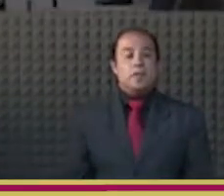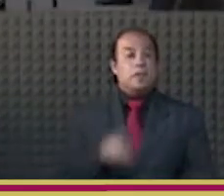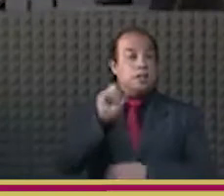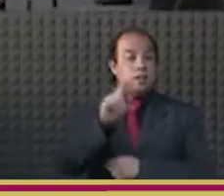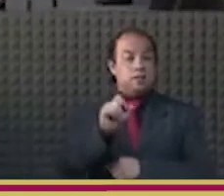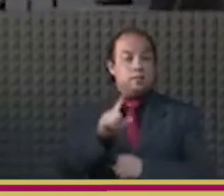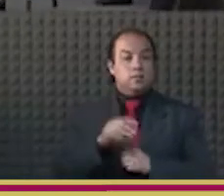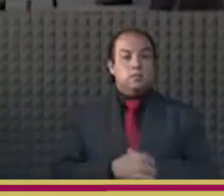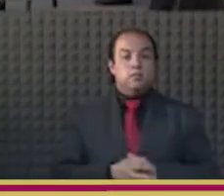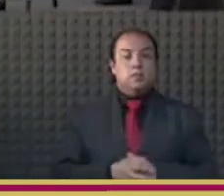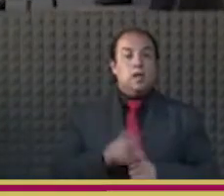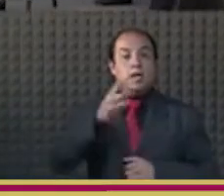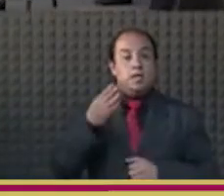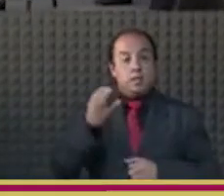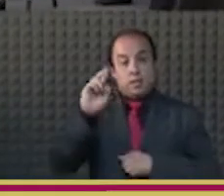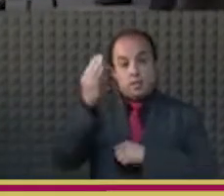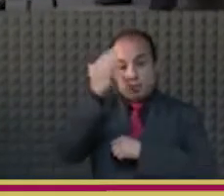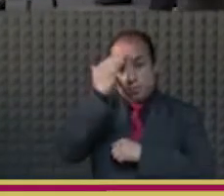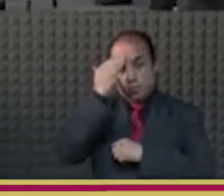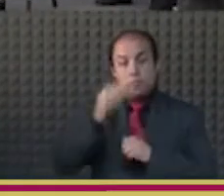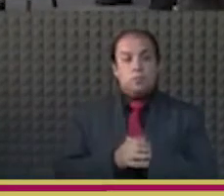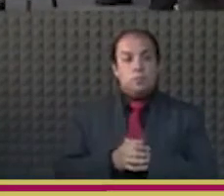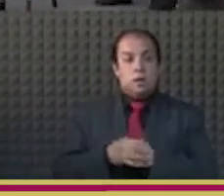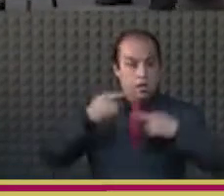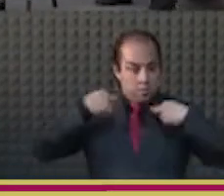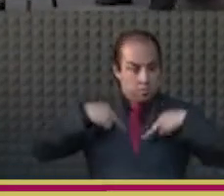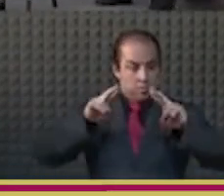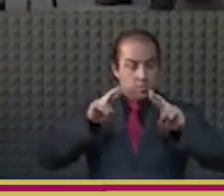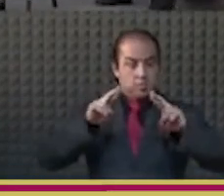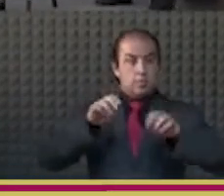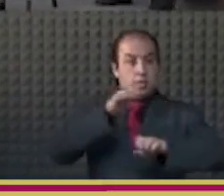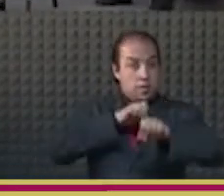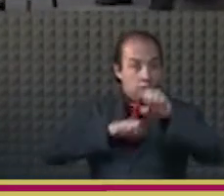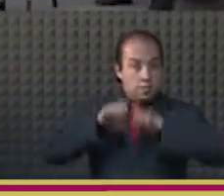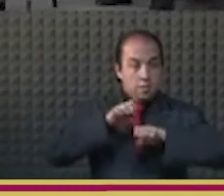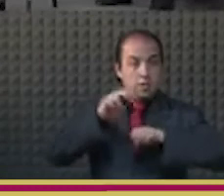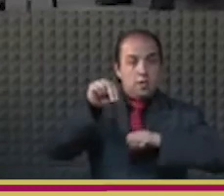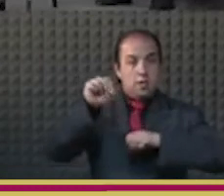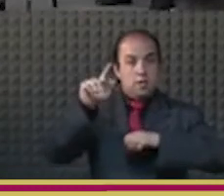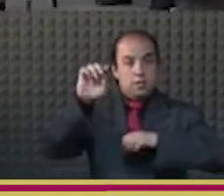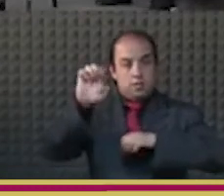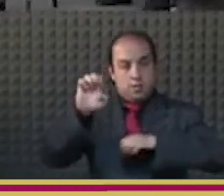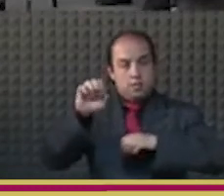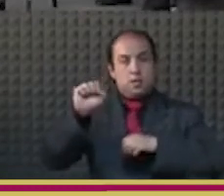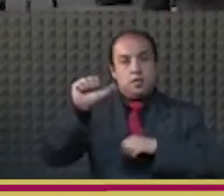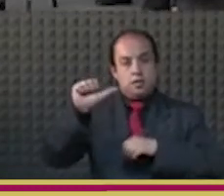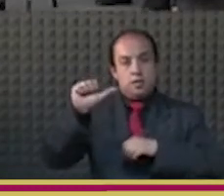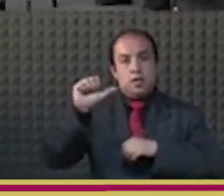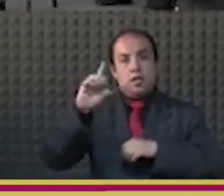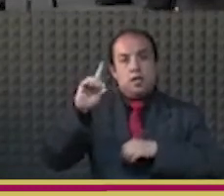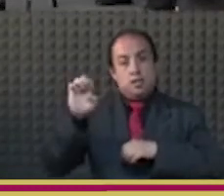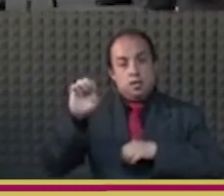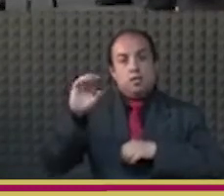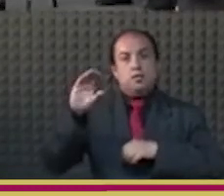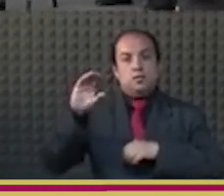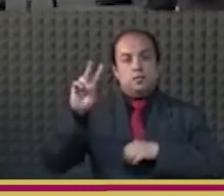Asimismo, recibe reconocimiento en representación de la empresa Nestlé SADCB,